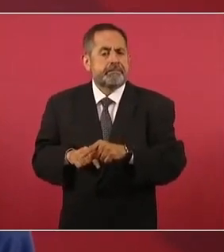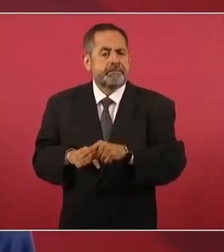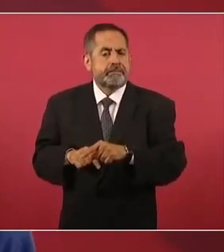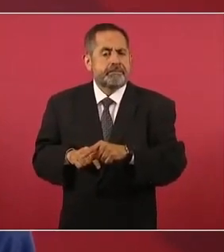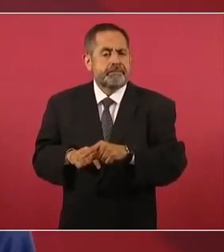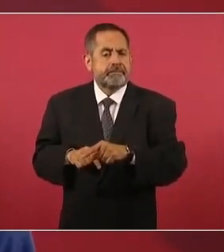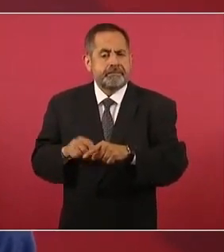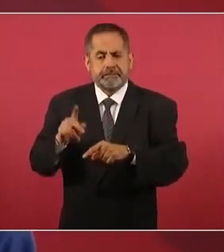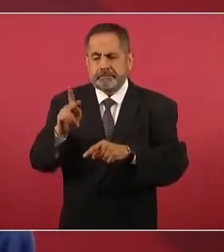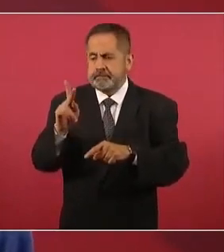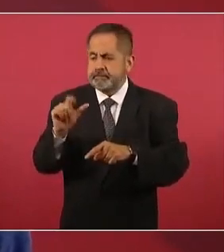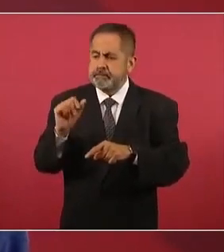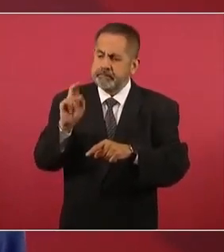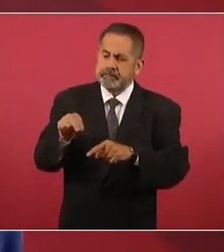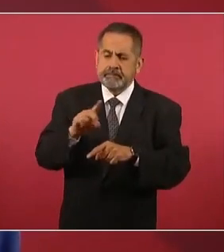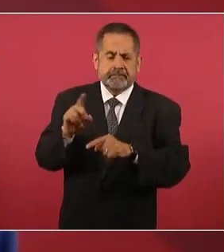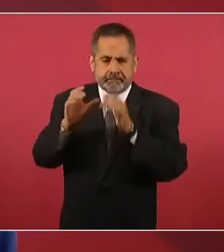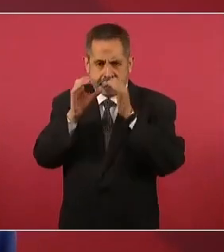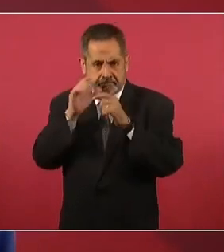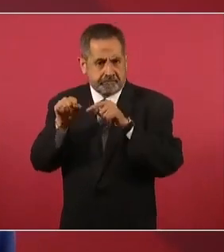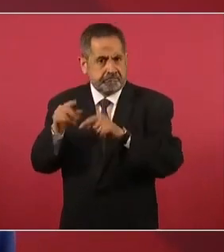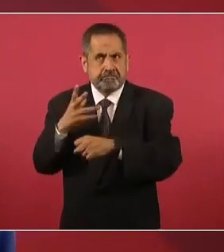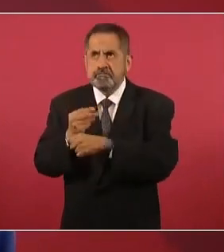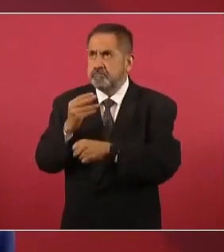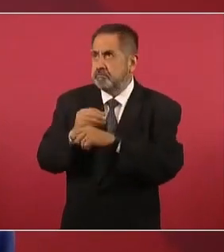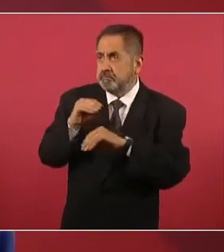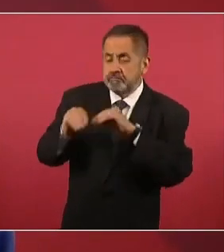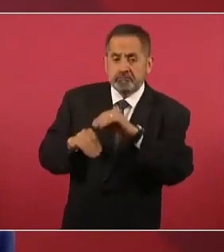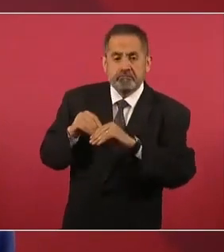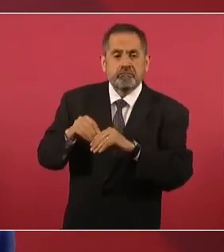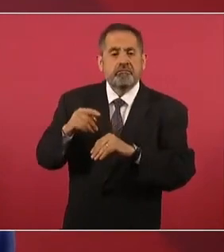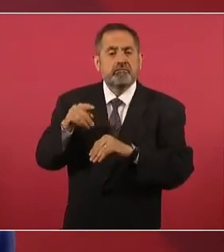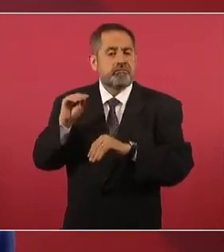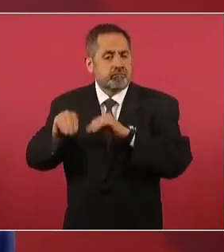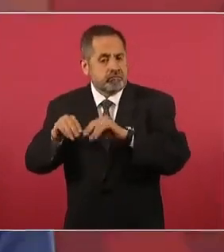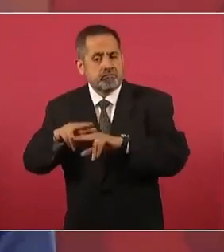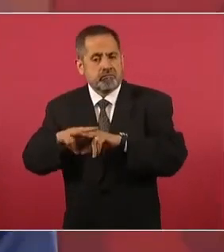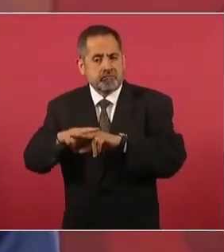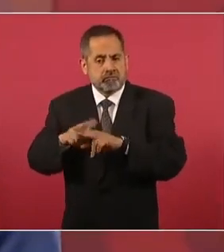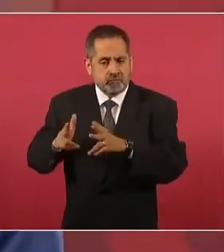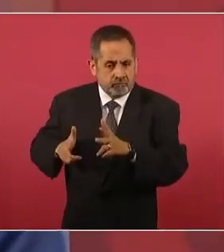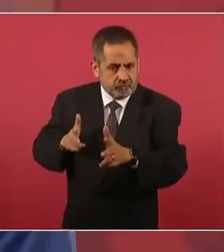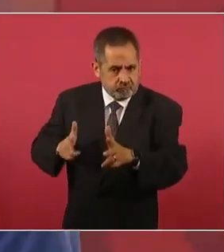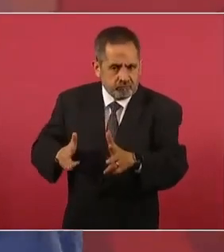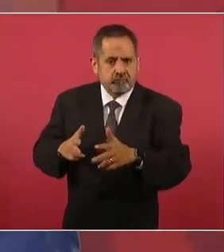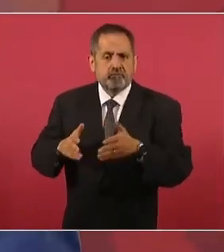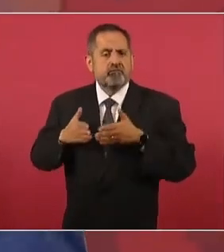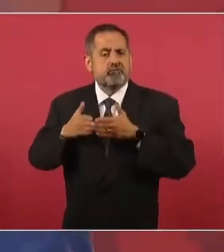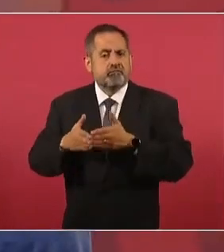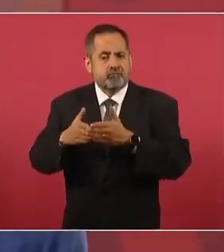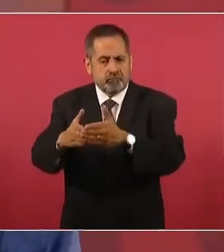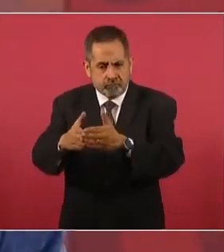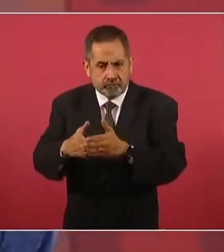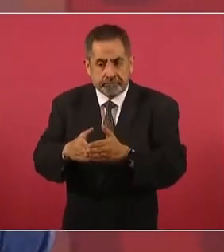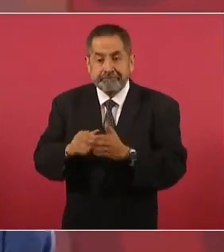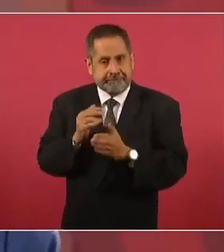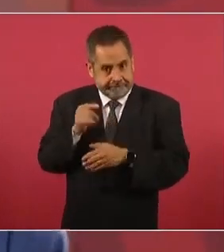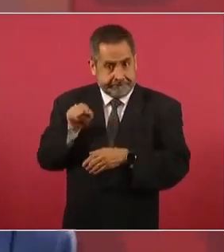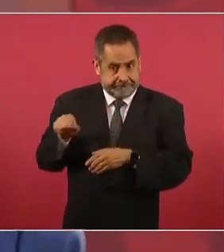el plan de comunicación de ferrocarril, de los puertos, y en las